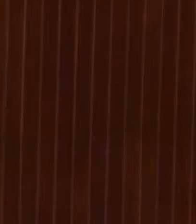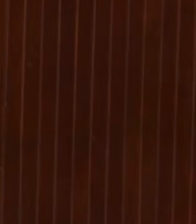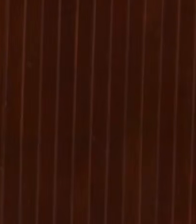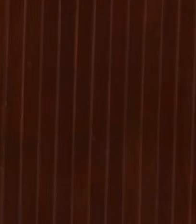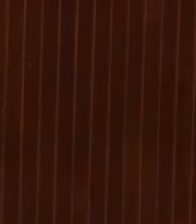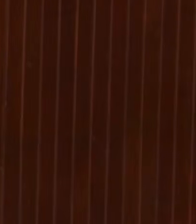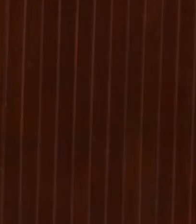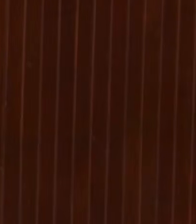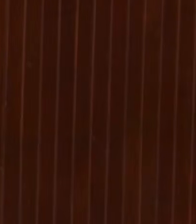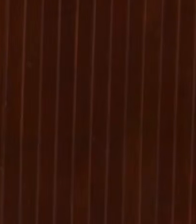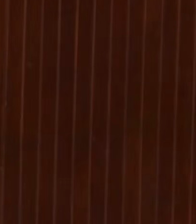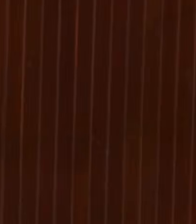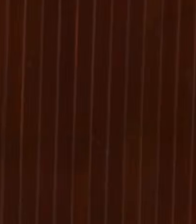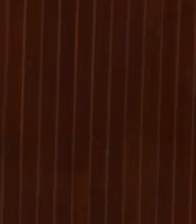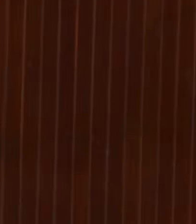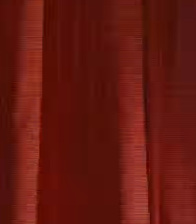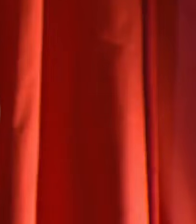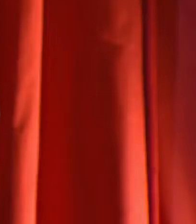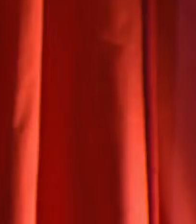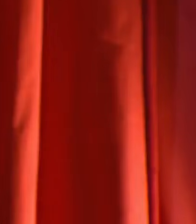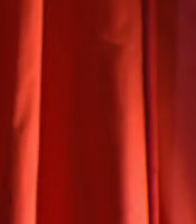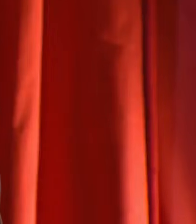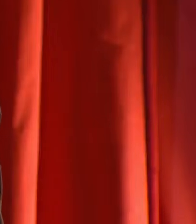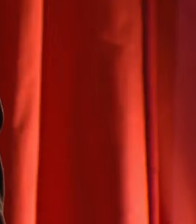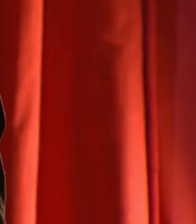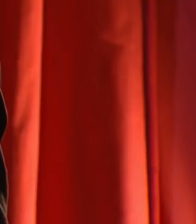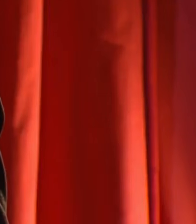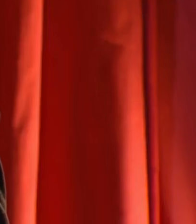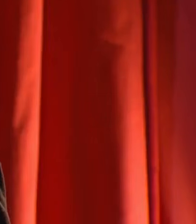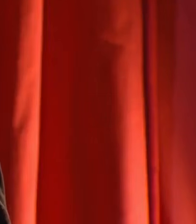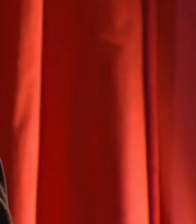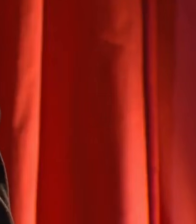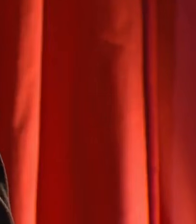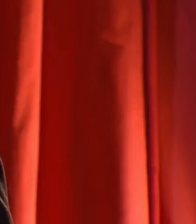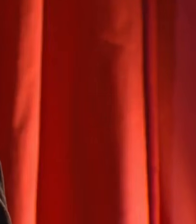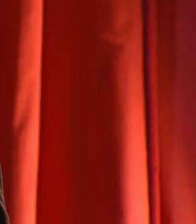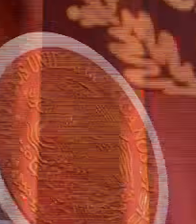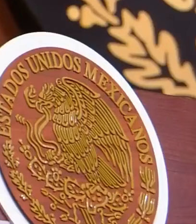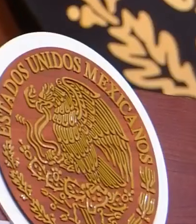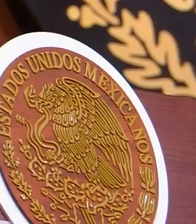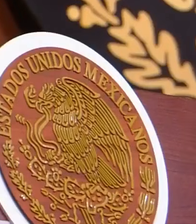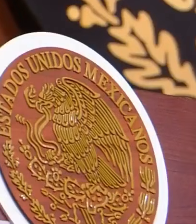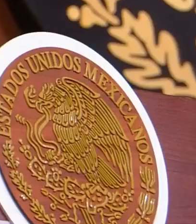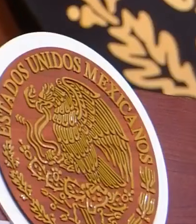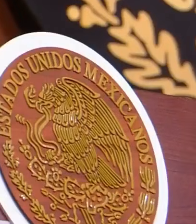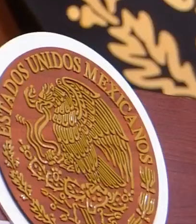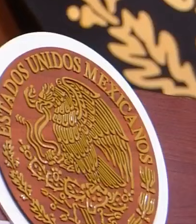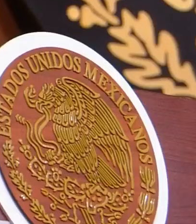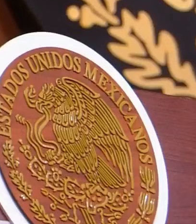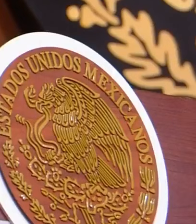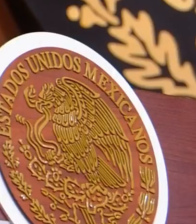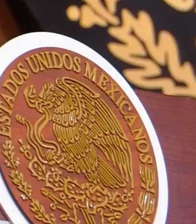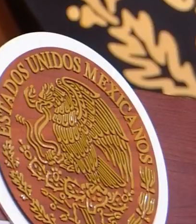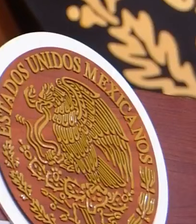seguridad pública. 13. Protección de los maíces nativos. defiende la soberanía alimentaria